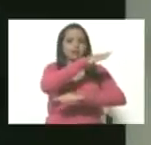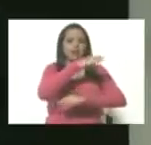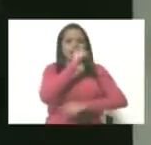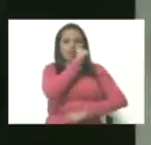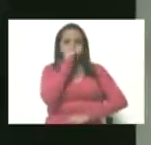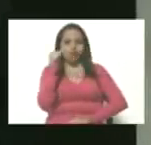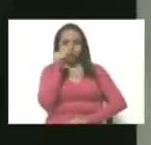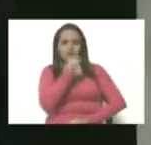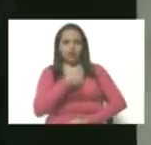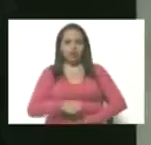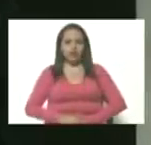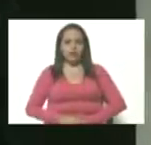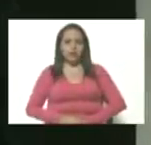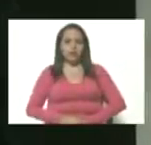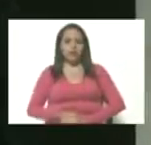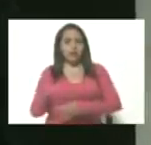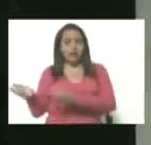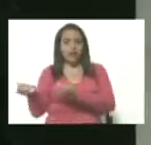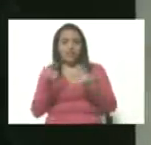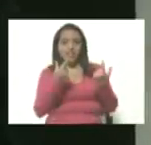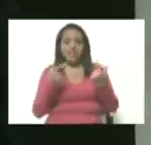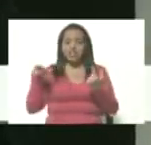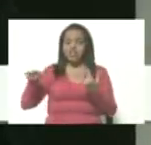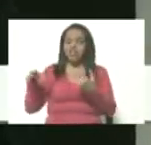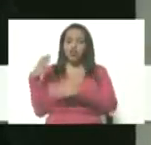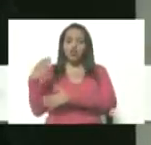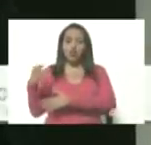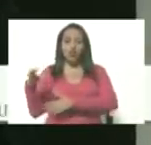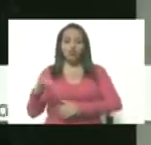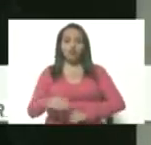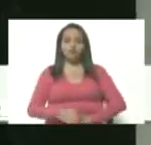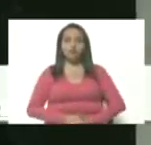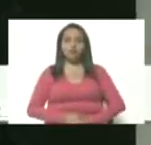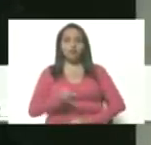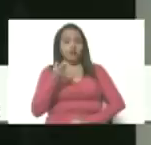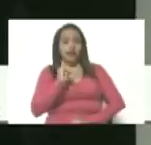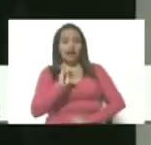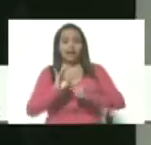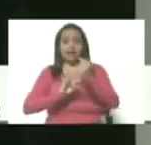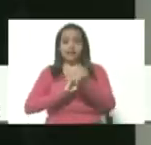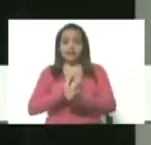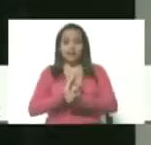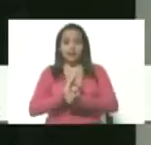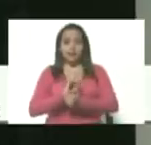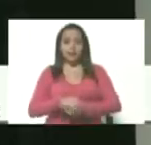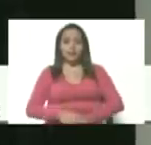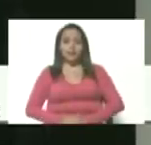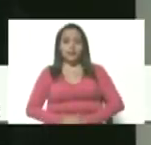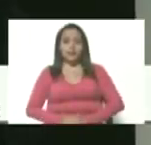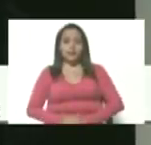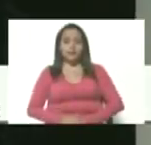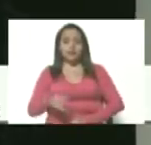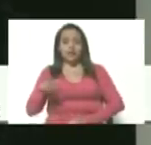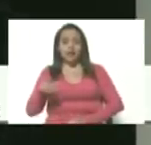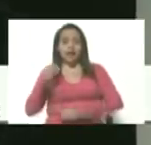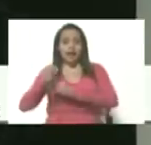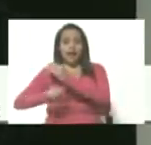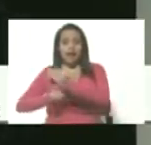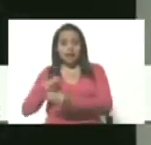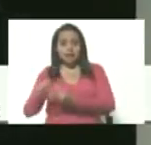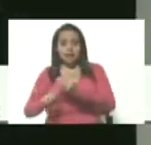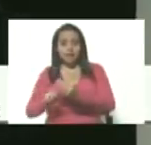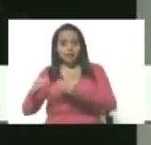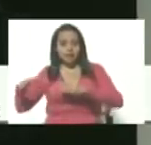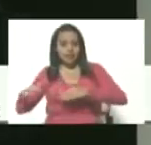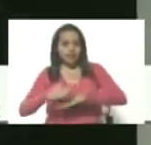tránsito de drogas ilícitas procedentes de Colombia. Hay tres condiciones: productor, tránsito